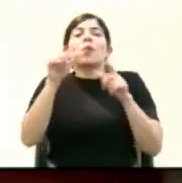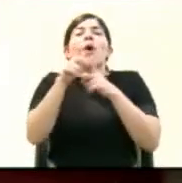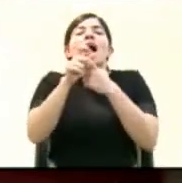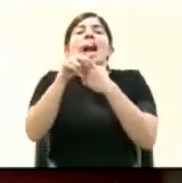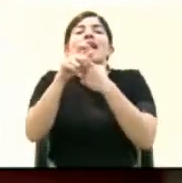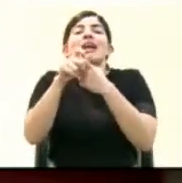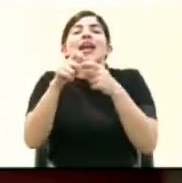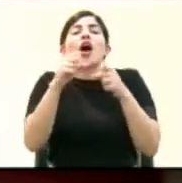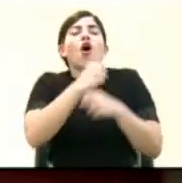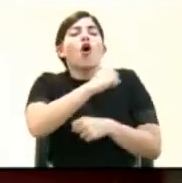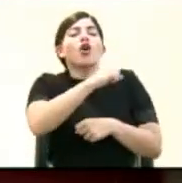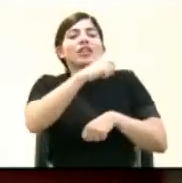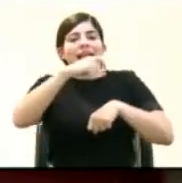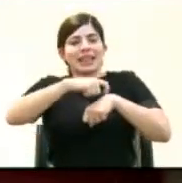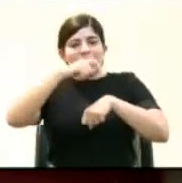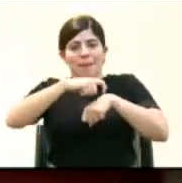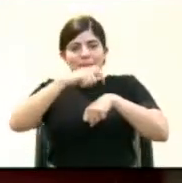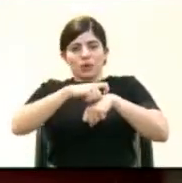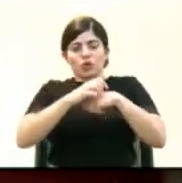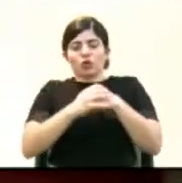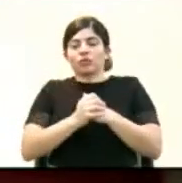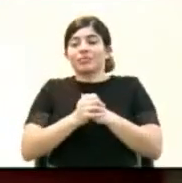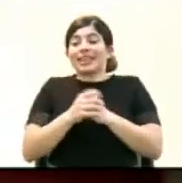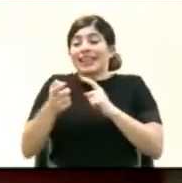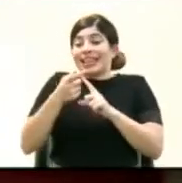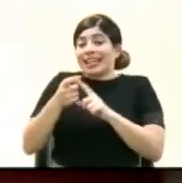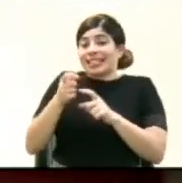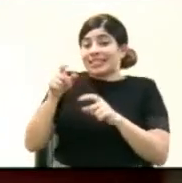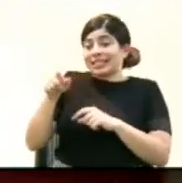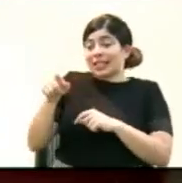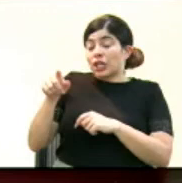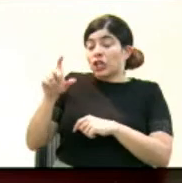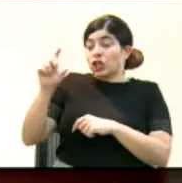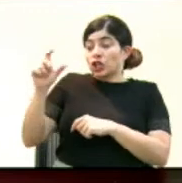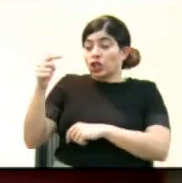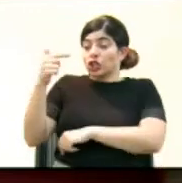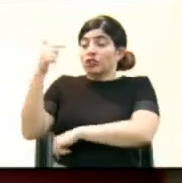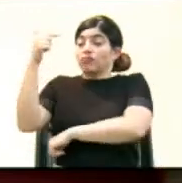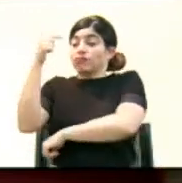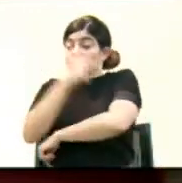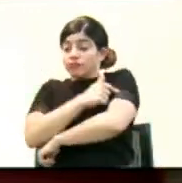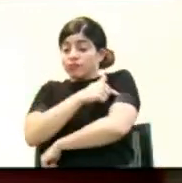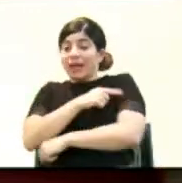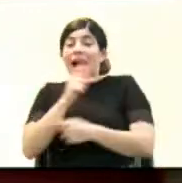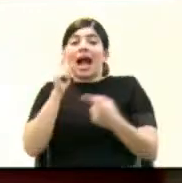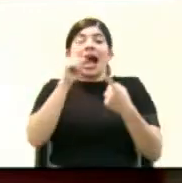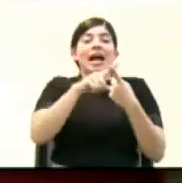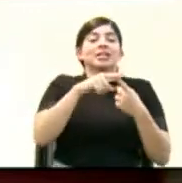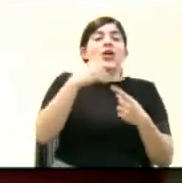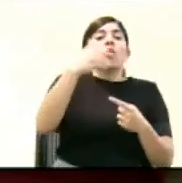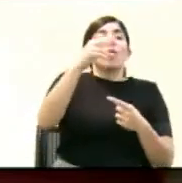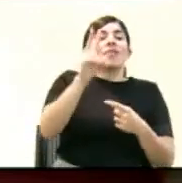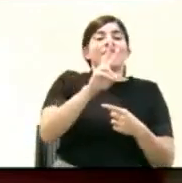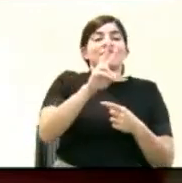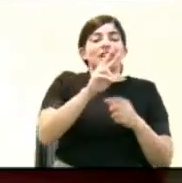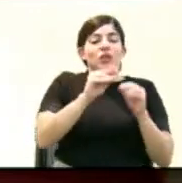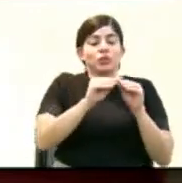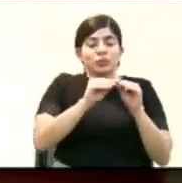de tiempo contra la aplicación de la aplicación de la dosis contra la propagación del